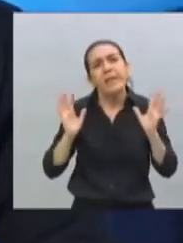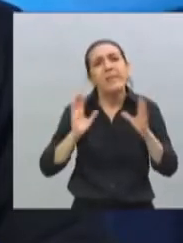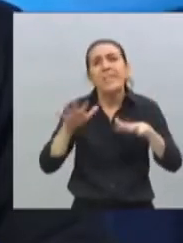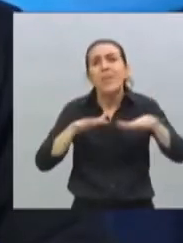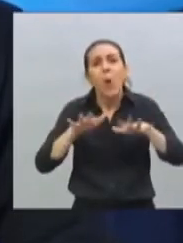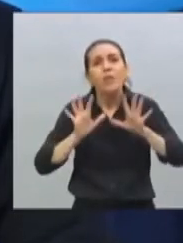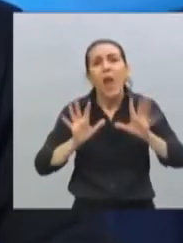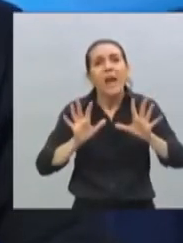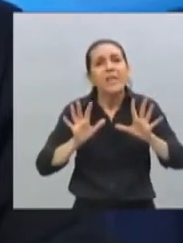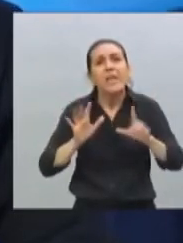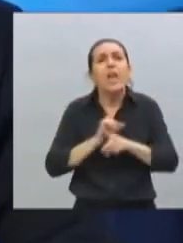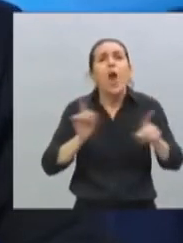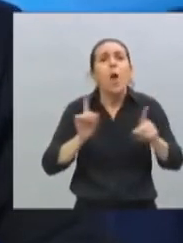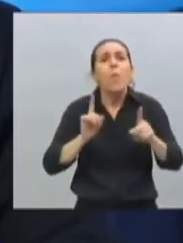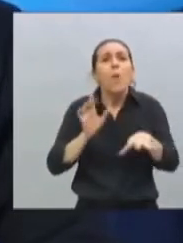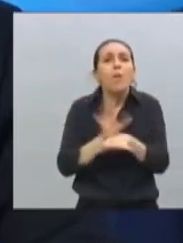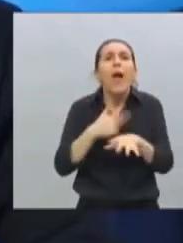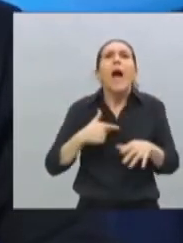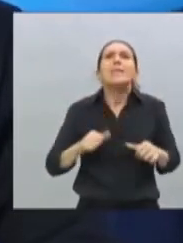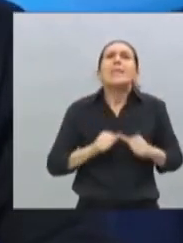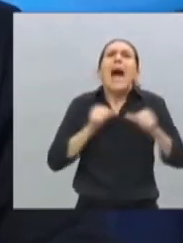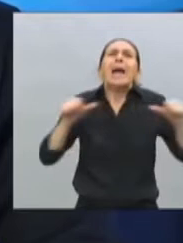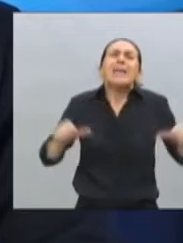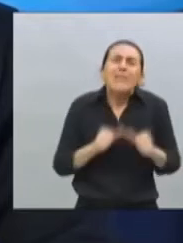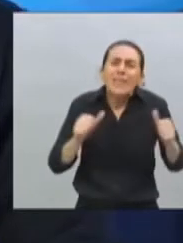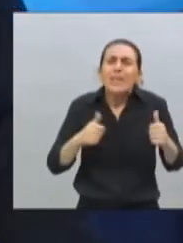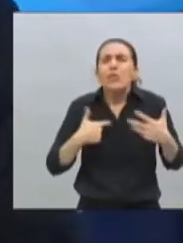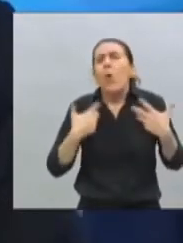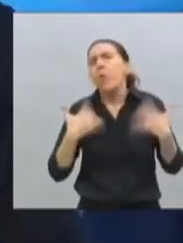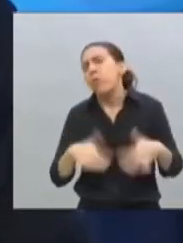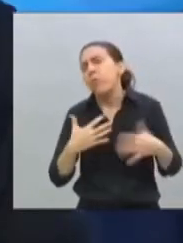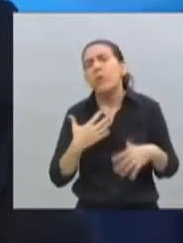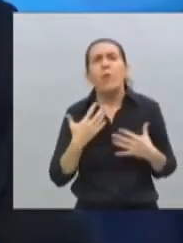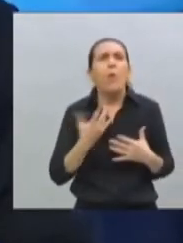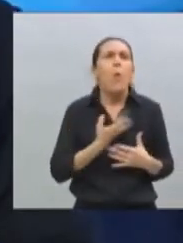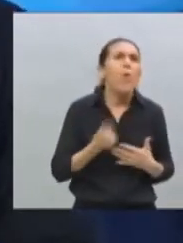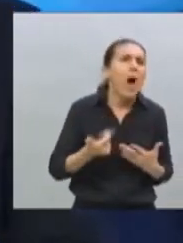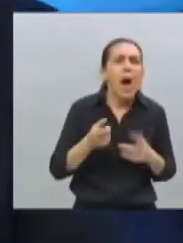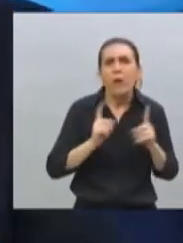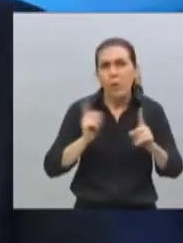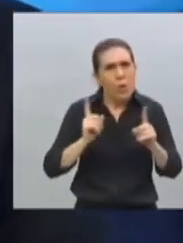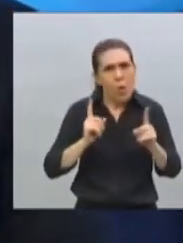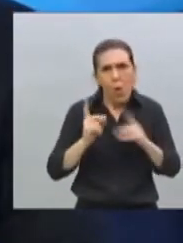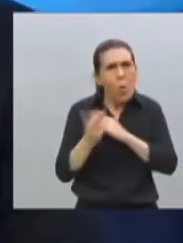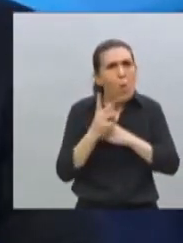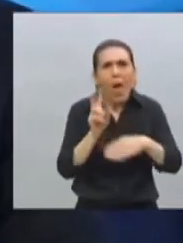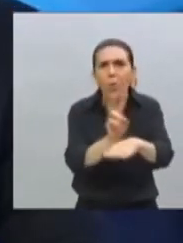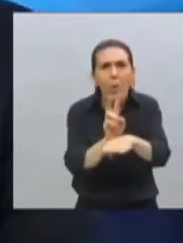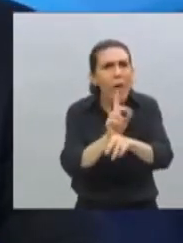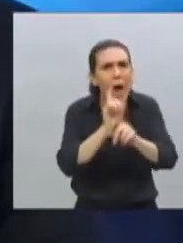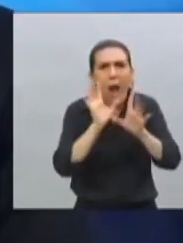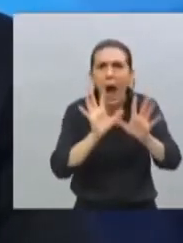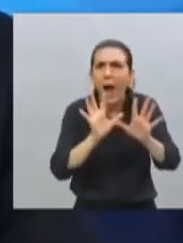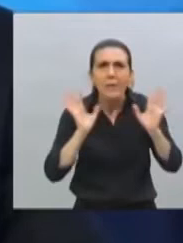salud y la economía, creemos que digamos, no es la salud o la economía, digamos. Sí se